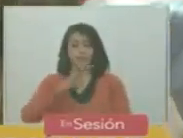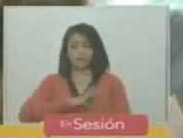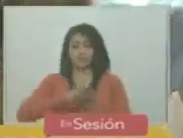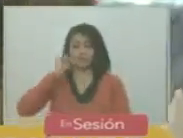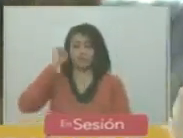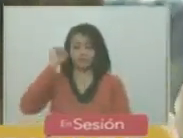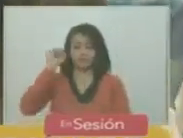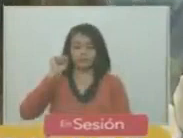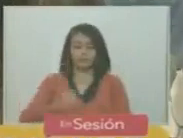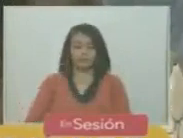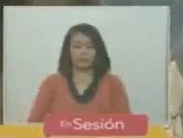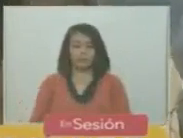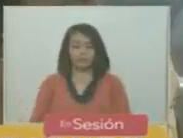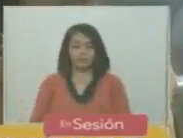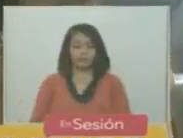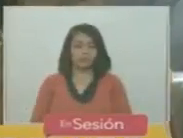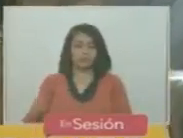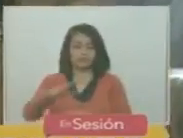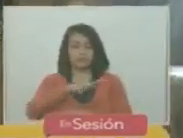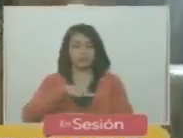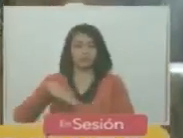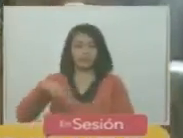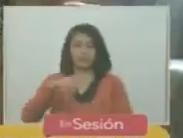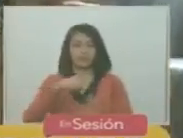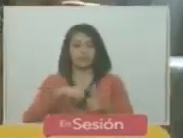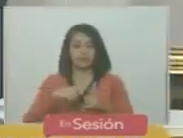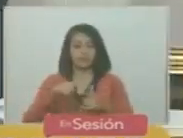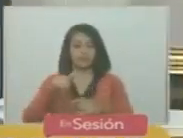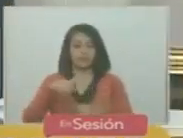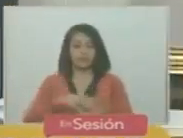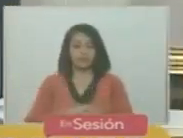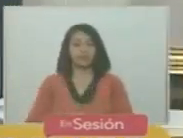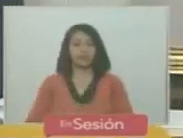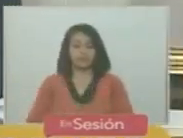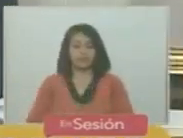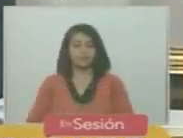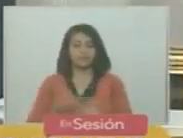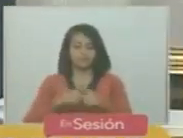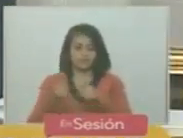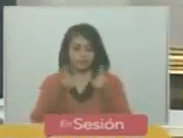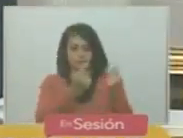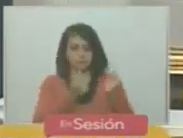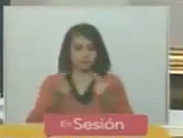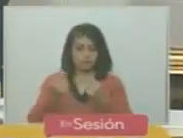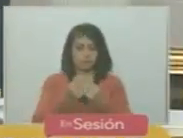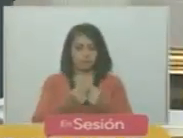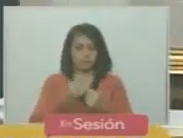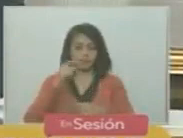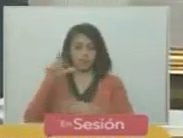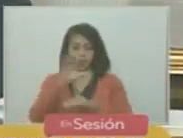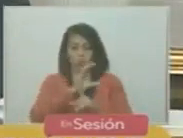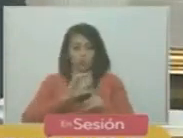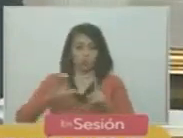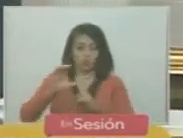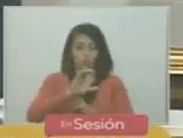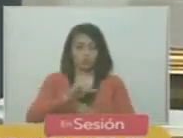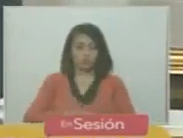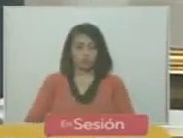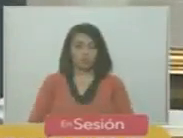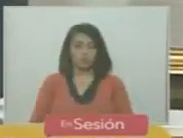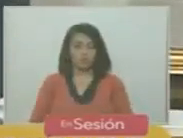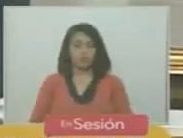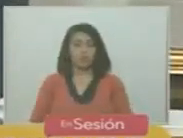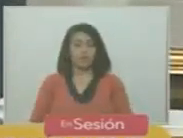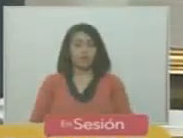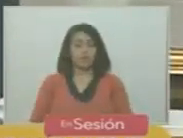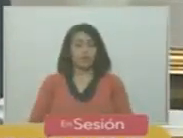socialismo en lo territorial, en lo económico, en lo cultural, en